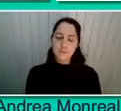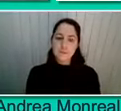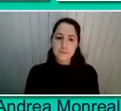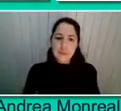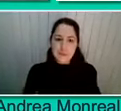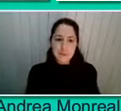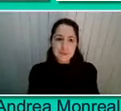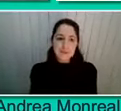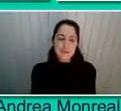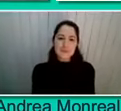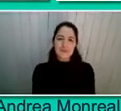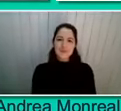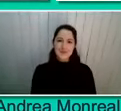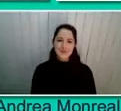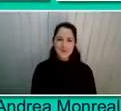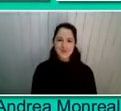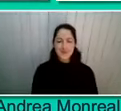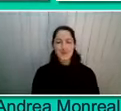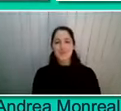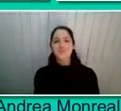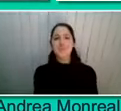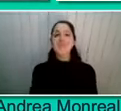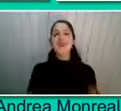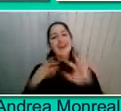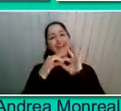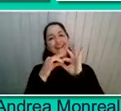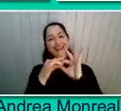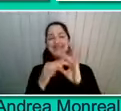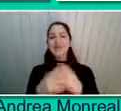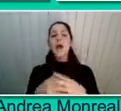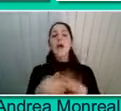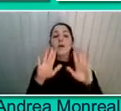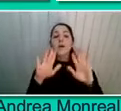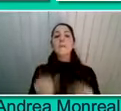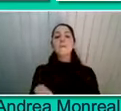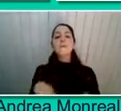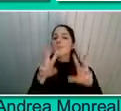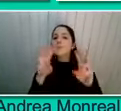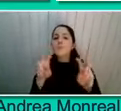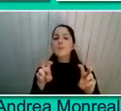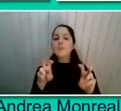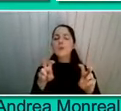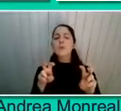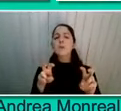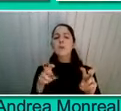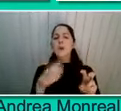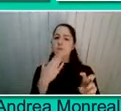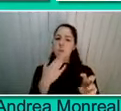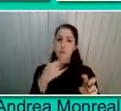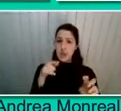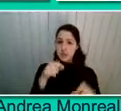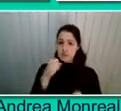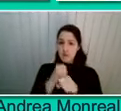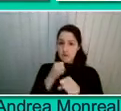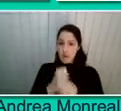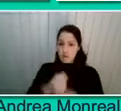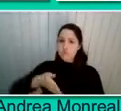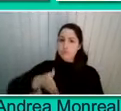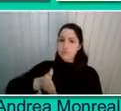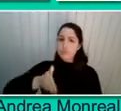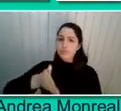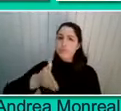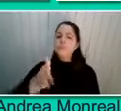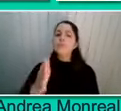Gracias, Andrea. Y en esa misma línea, obviamente este trabajo continúa y